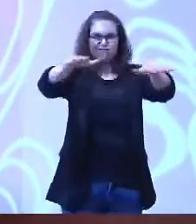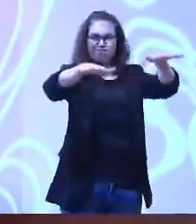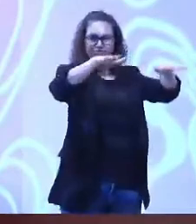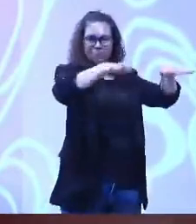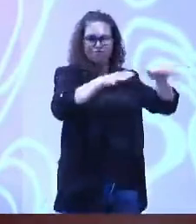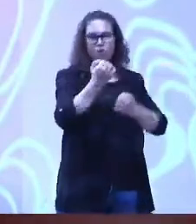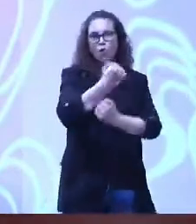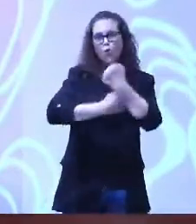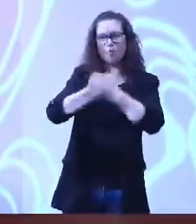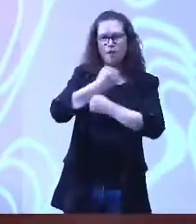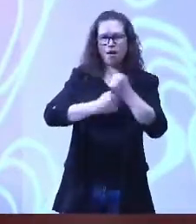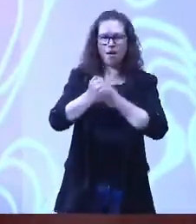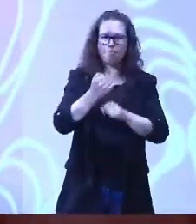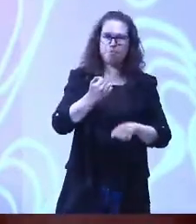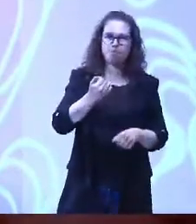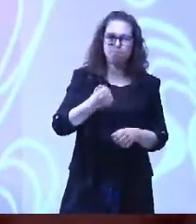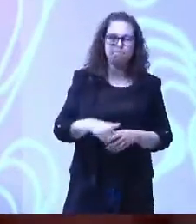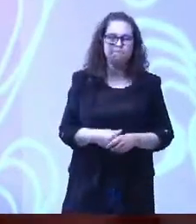la economía.